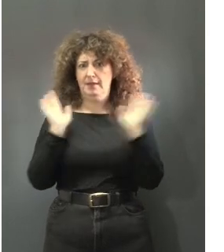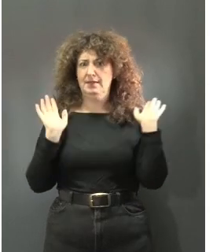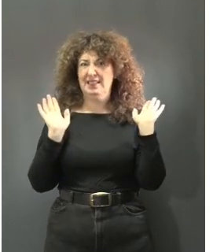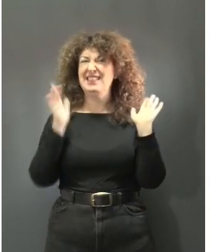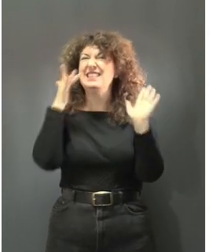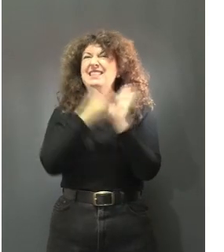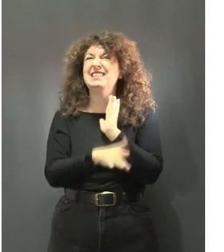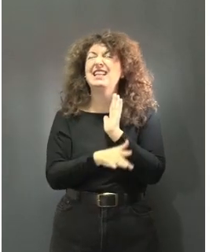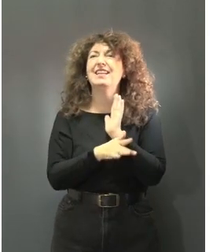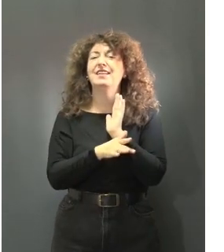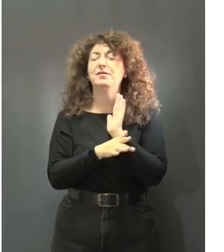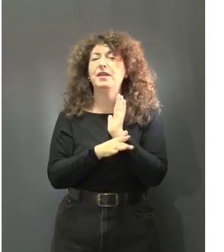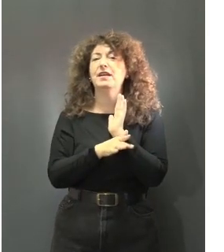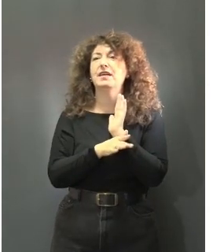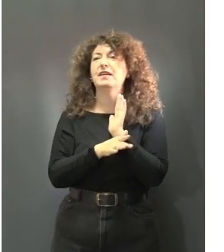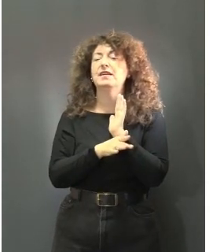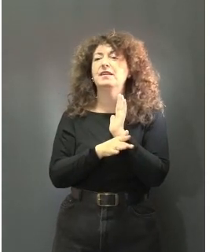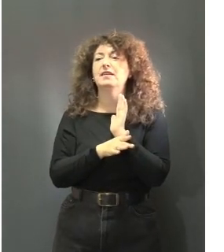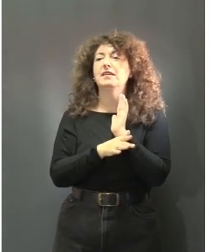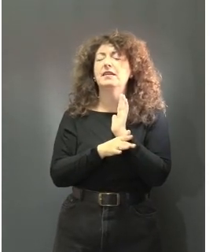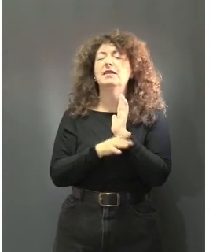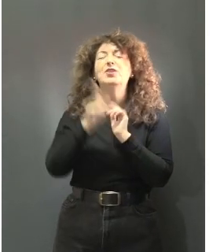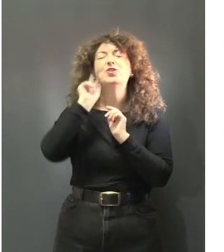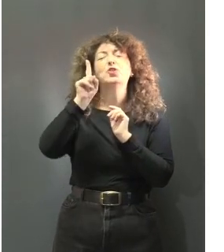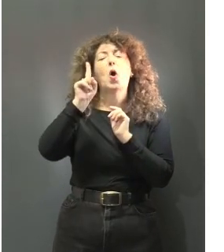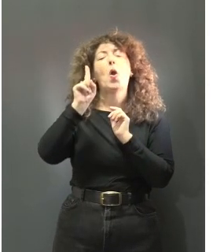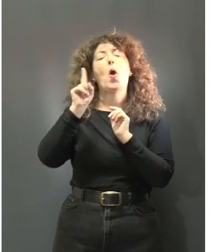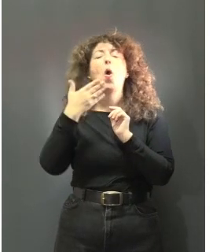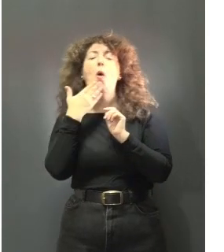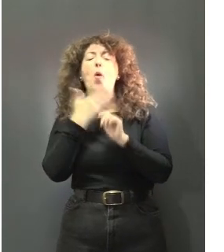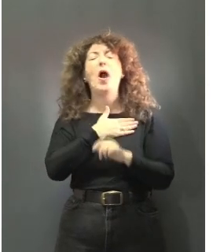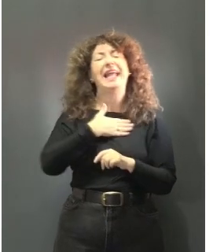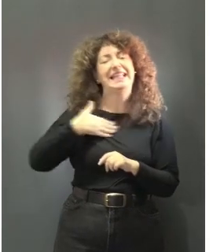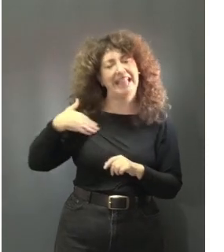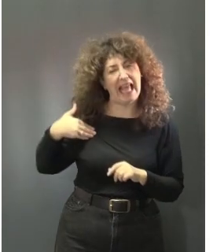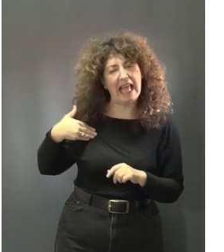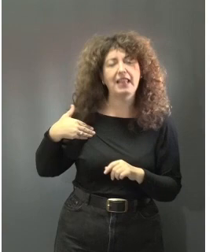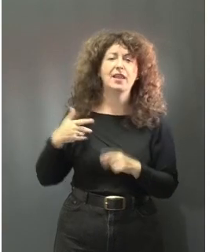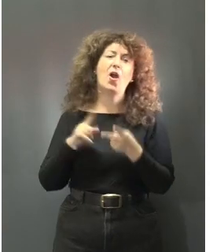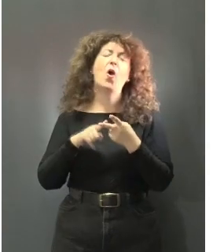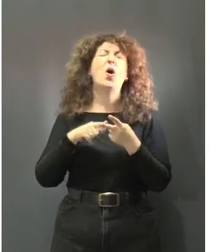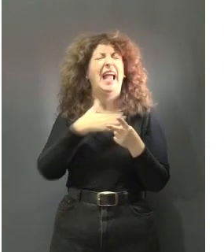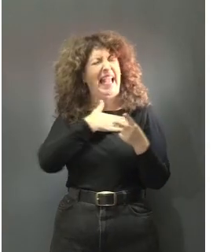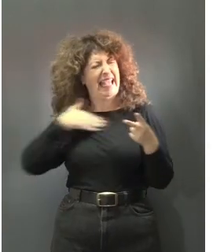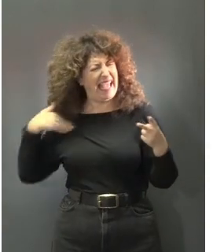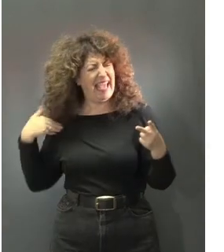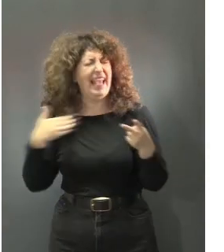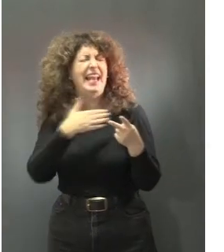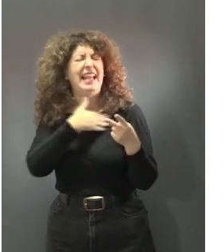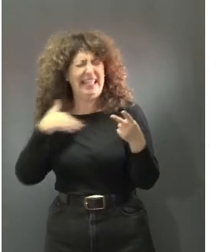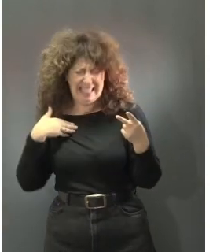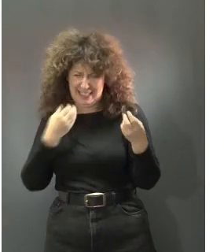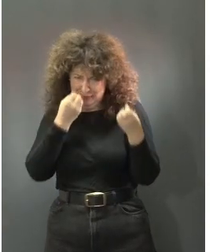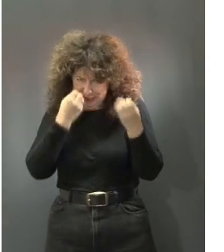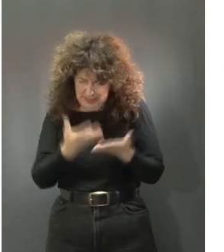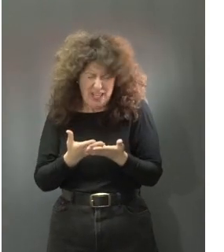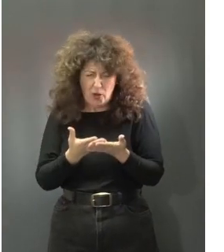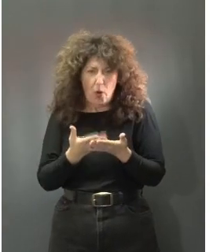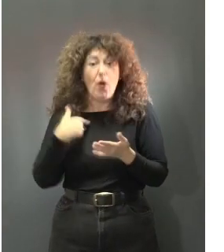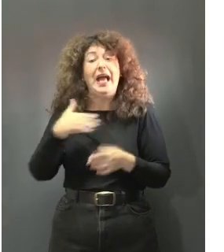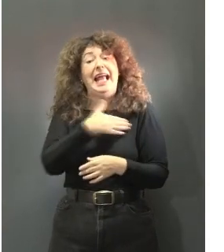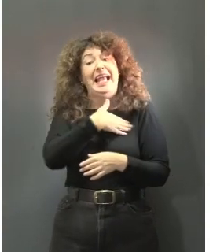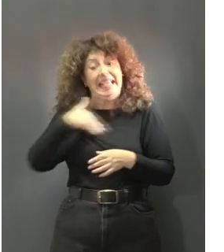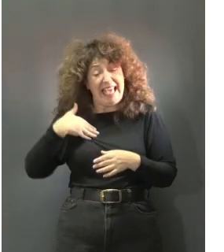no solamente es la intención, el queremos, sino que además queremos